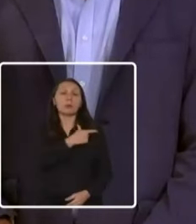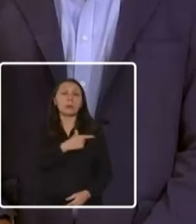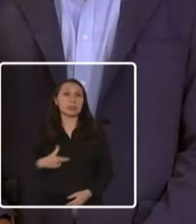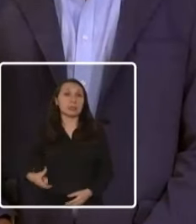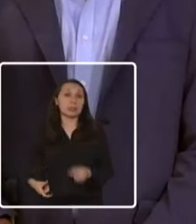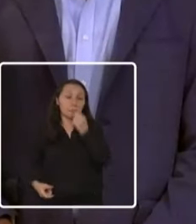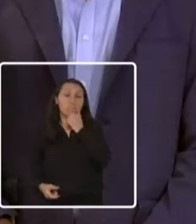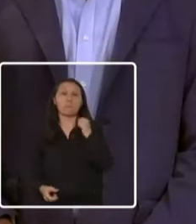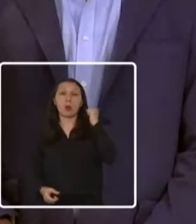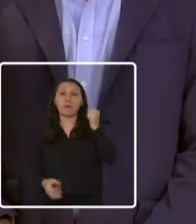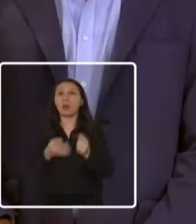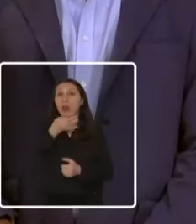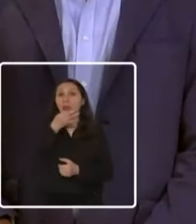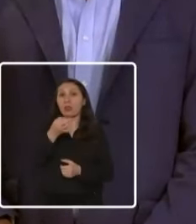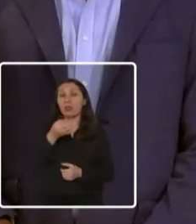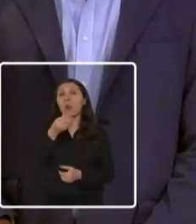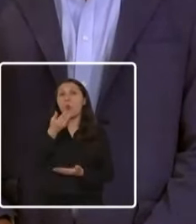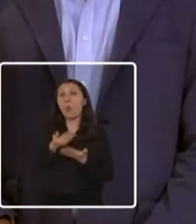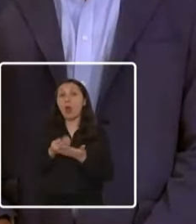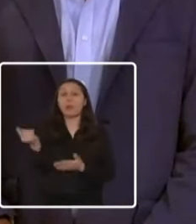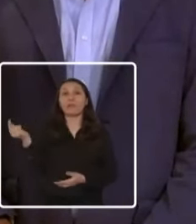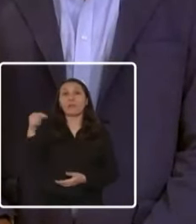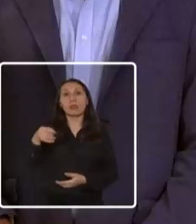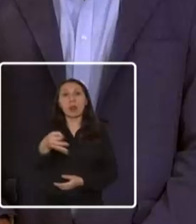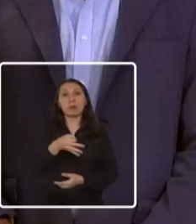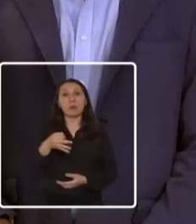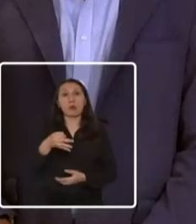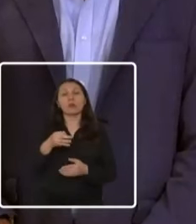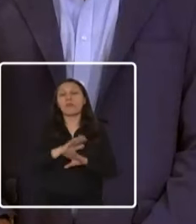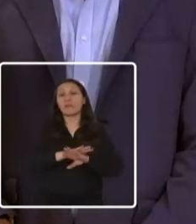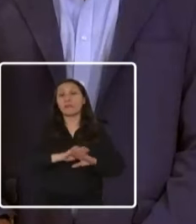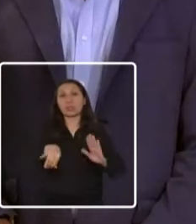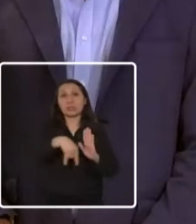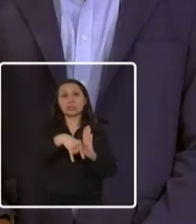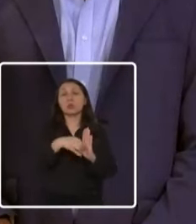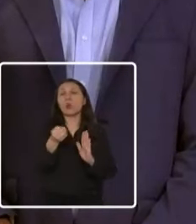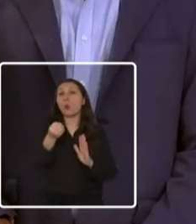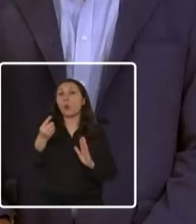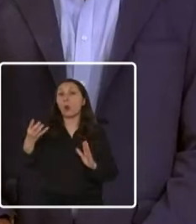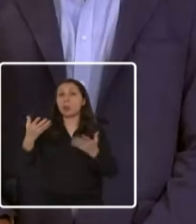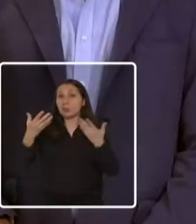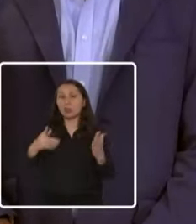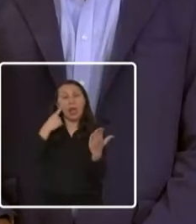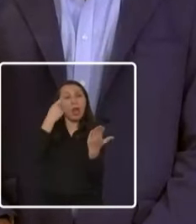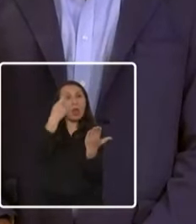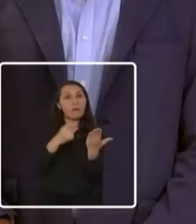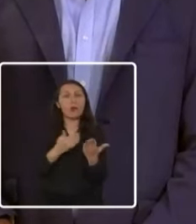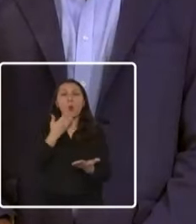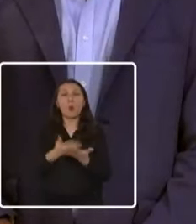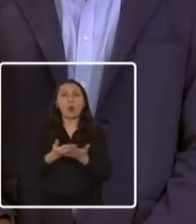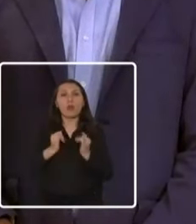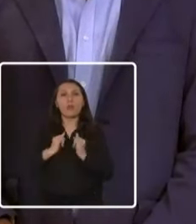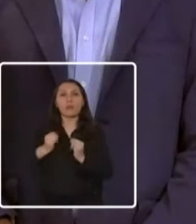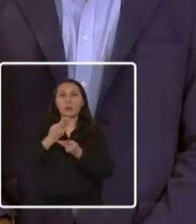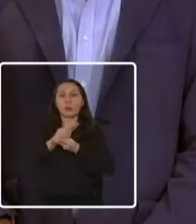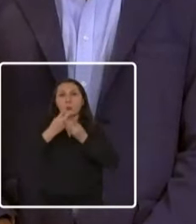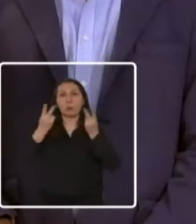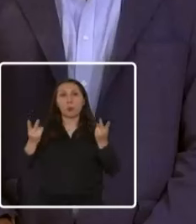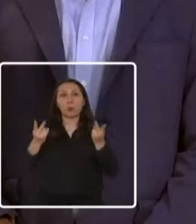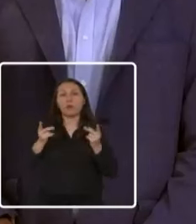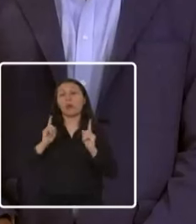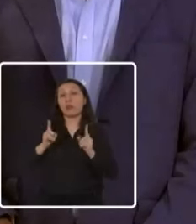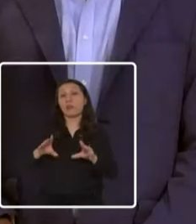Boric se comprometió a realizar apenas llegara la moneda de su gira a Chiloé. ¿Cuántas de ellas ya se han evaluado y cuándo se va a dar cuenta de este anuncio? O